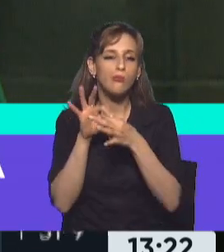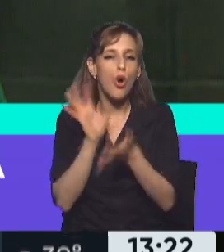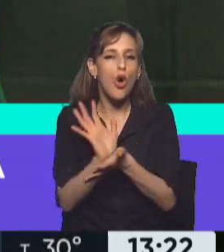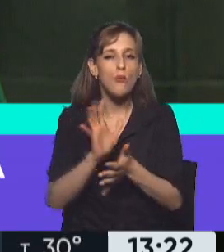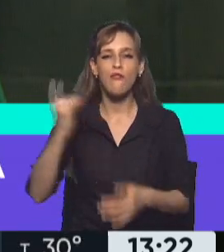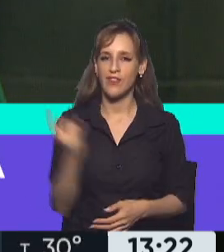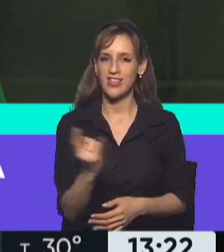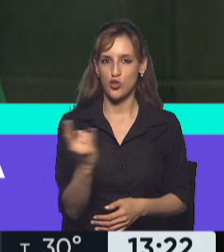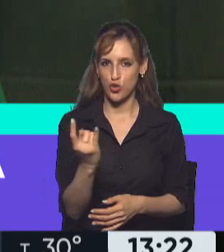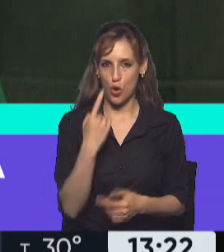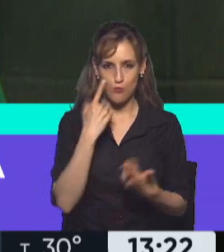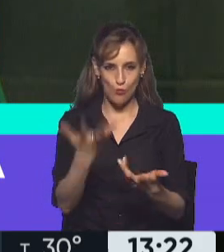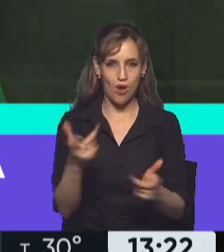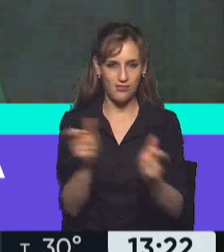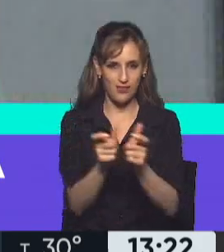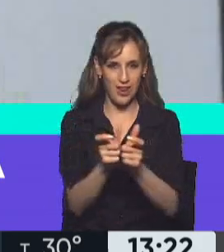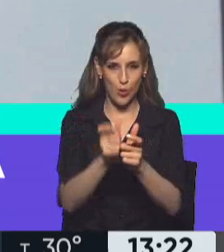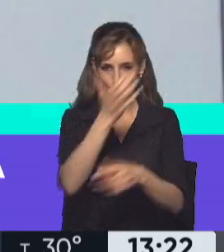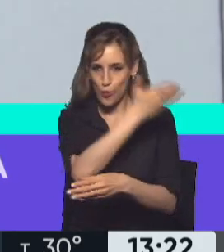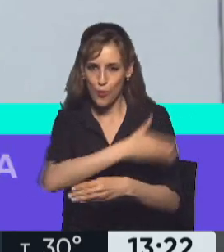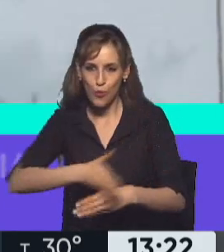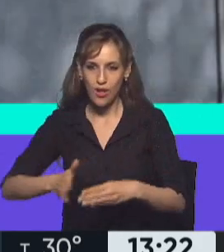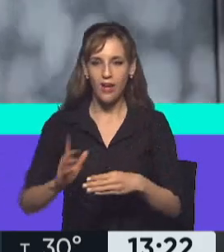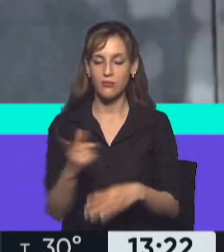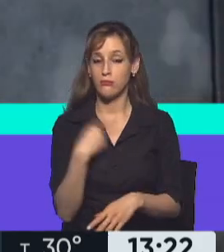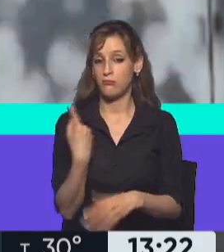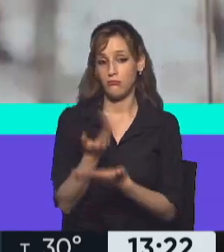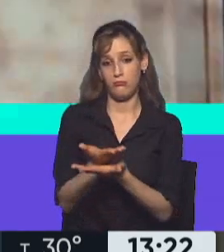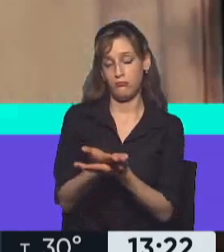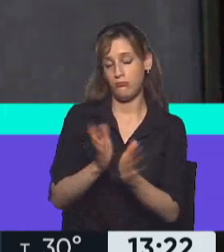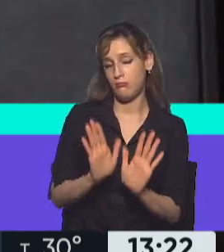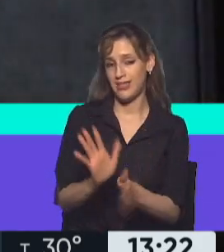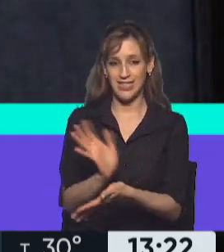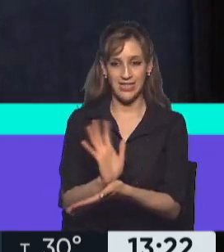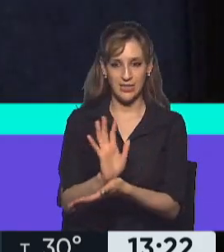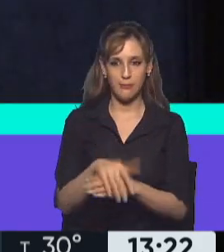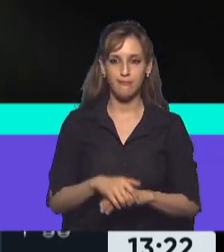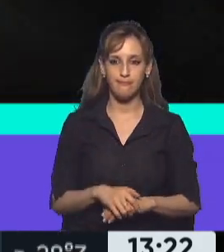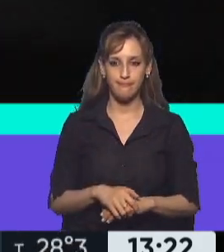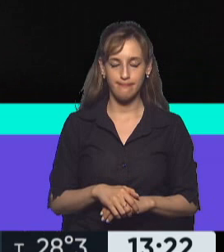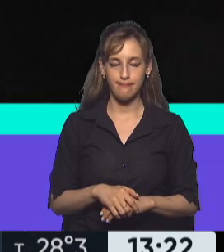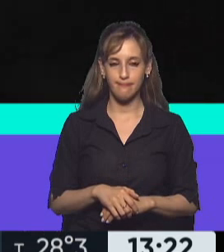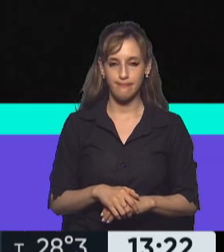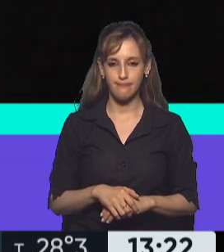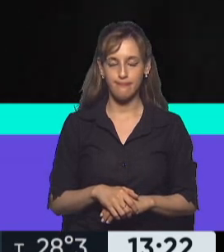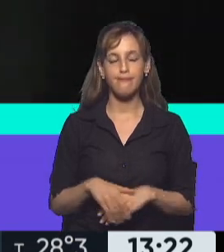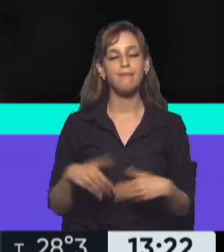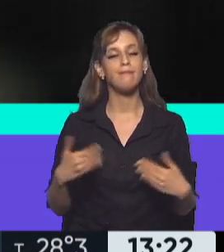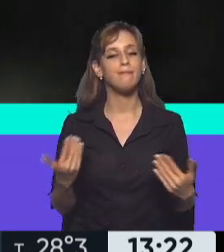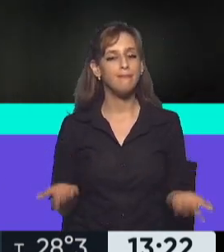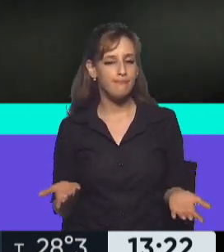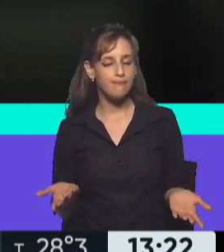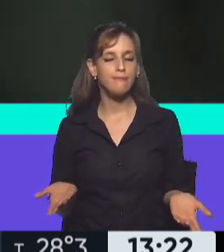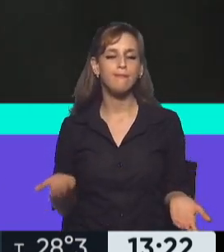es lo que venimos proponiendo desde nuestro cine. Un poco la propuesta es observar qué pasa